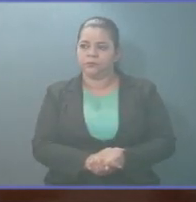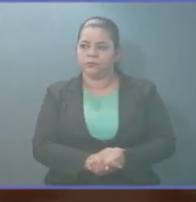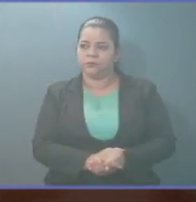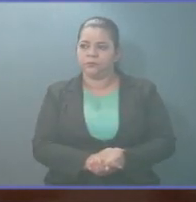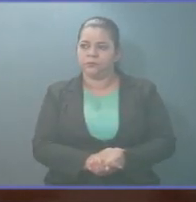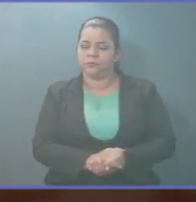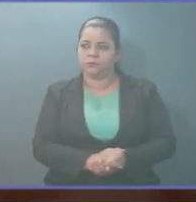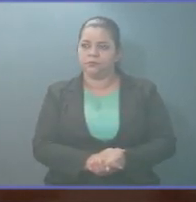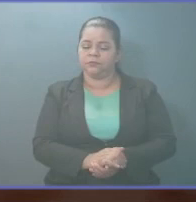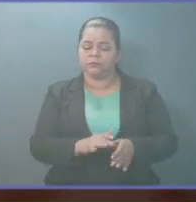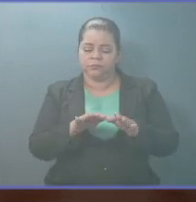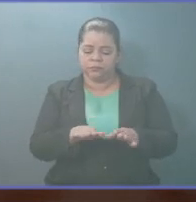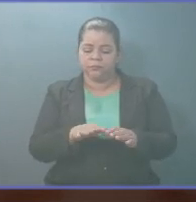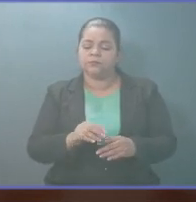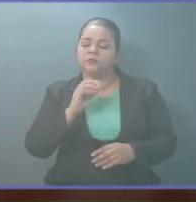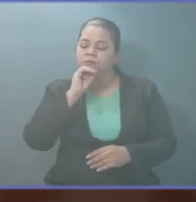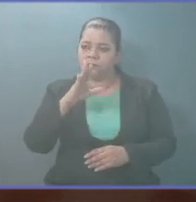artículo 117, ¿verdad?